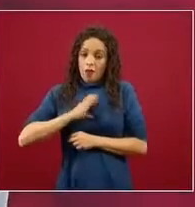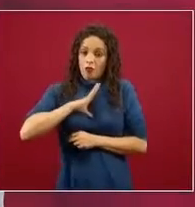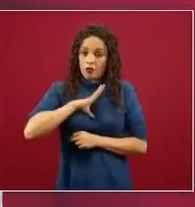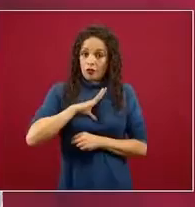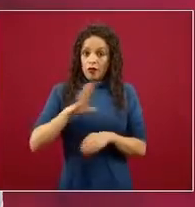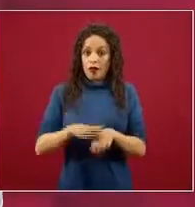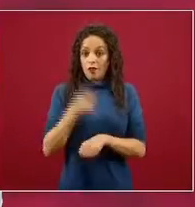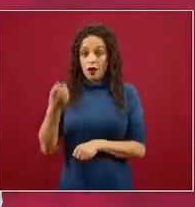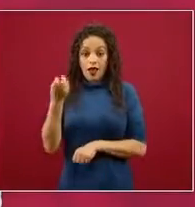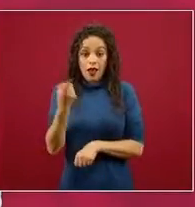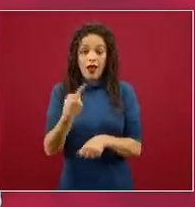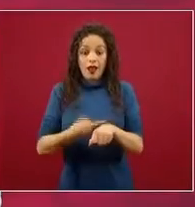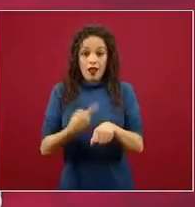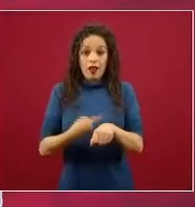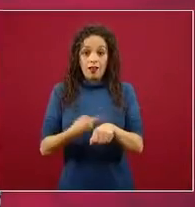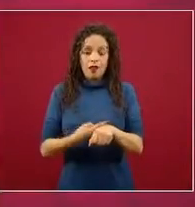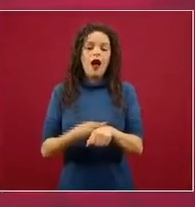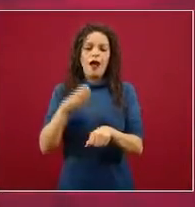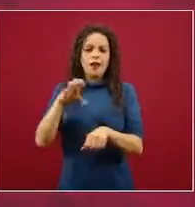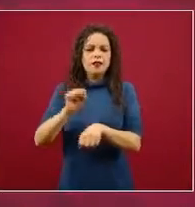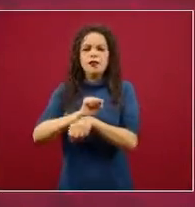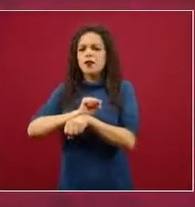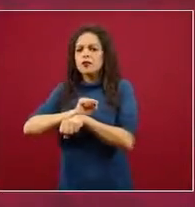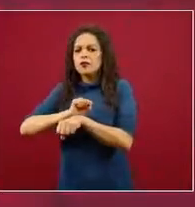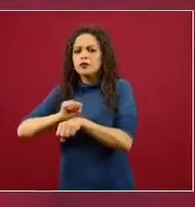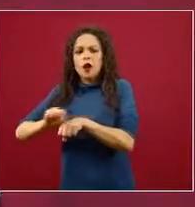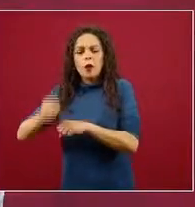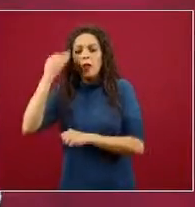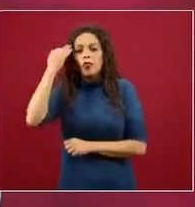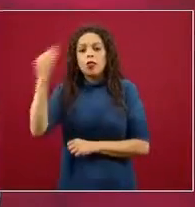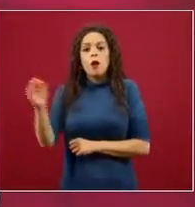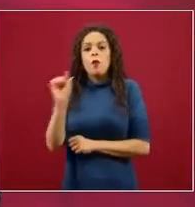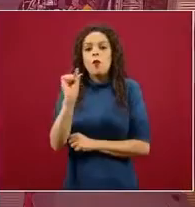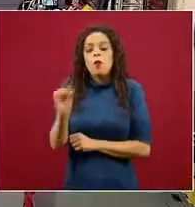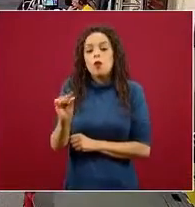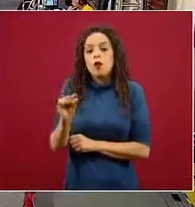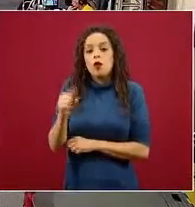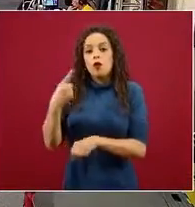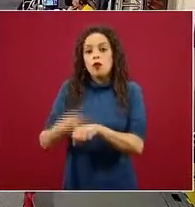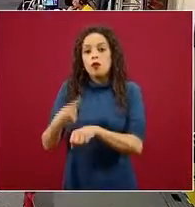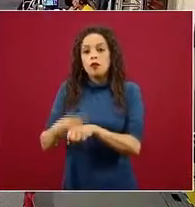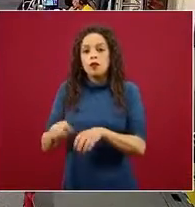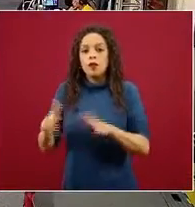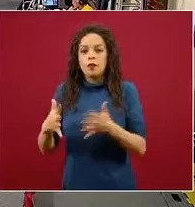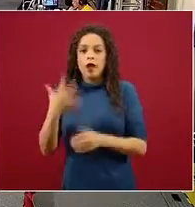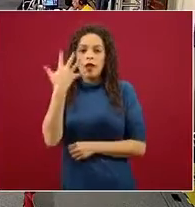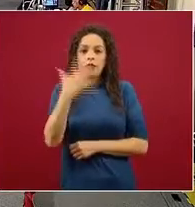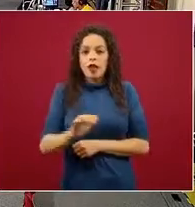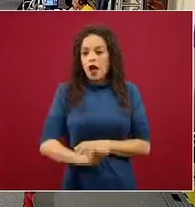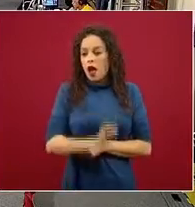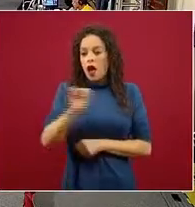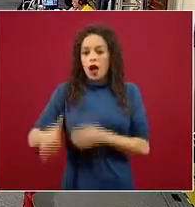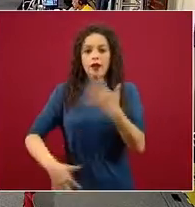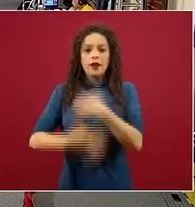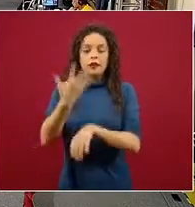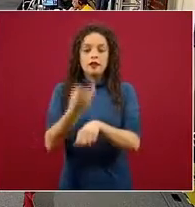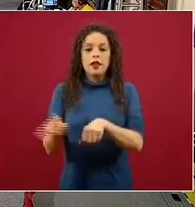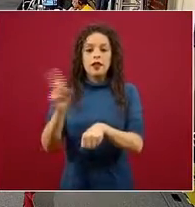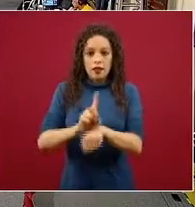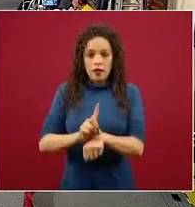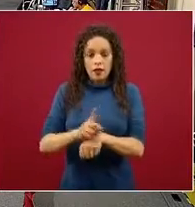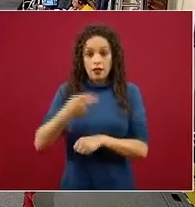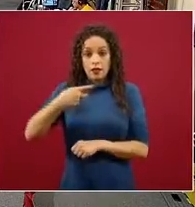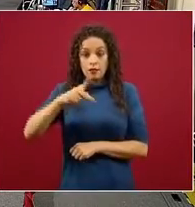es una enfermedad generalmente leve, de corta duración, aproximadamente 10 a 15 días. En cambio,